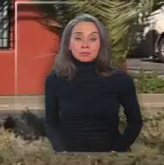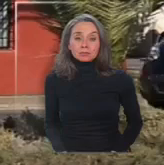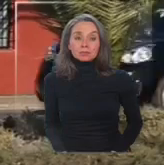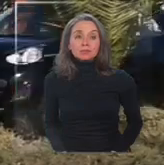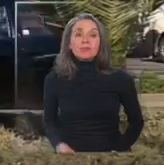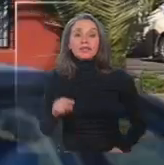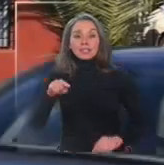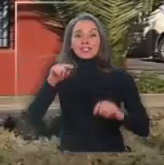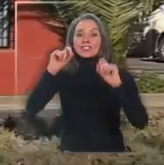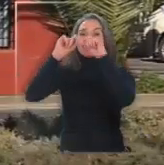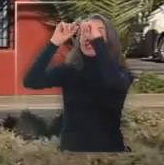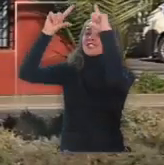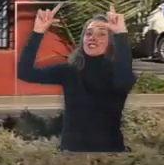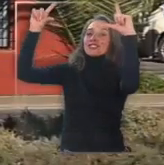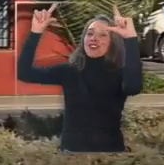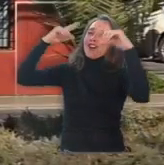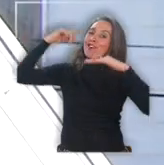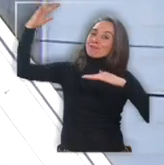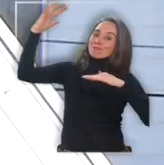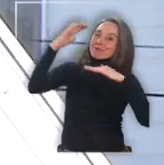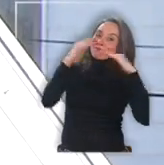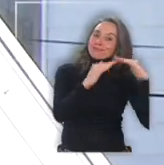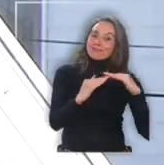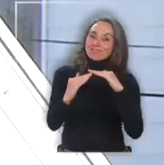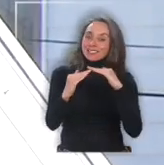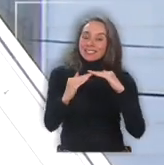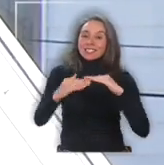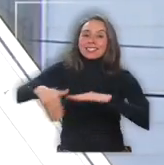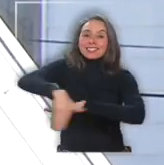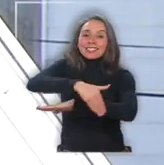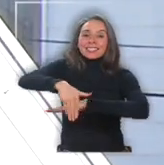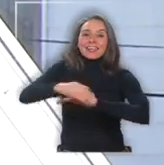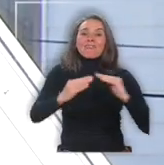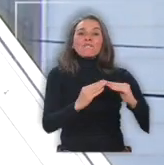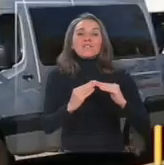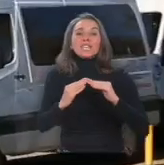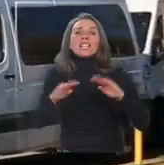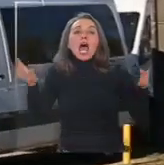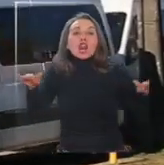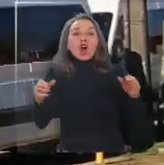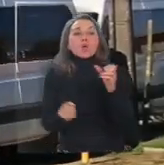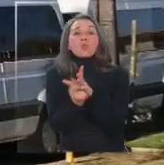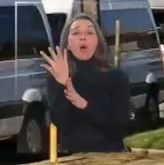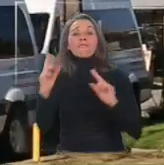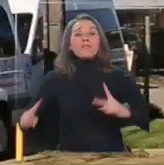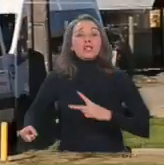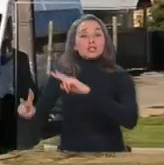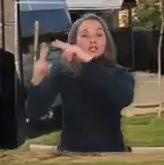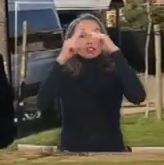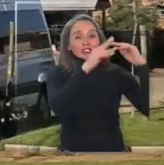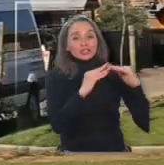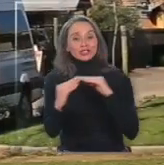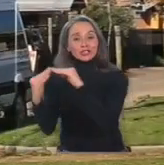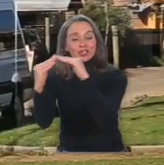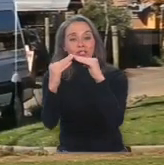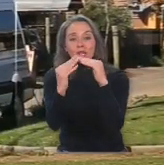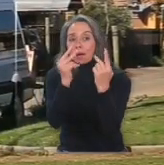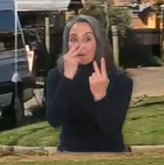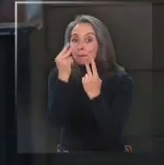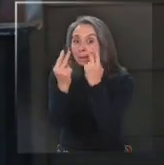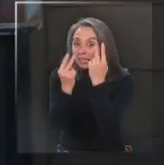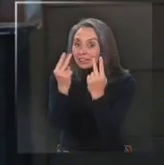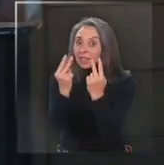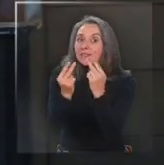El sol brilla sobre los techos de las casas de la avenida Sor Vicenta de Los Ángeles. Construcciones nuevas en su mayoría, pero entre medio algunas huellas de lo